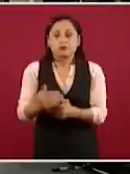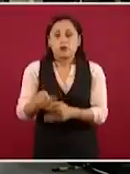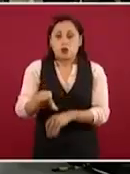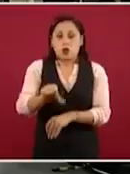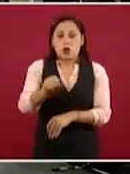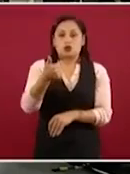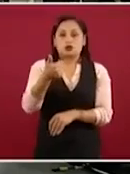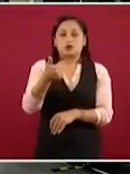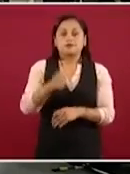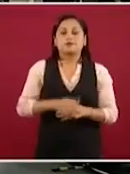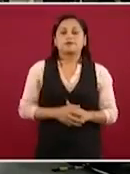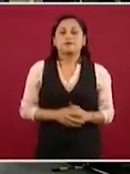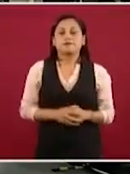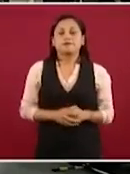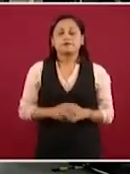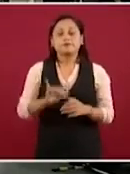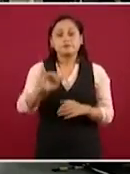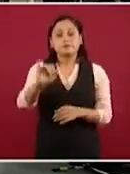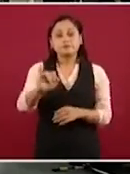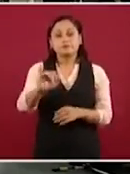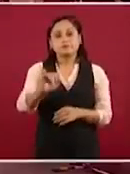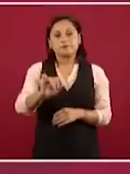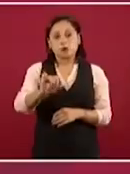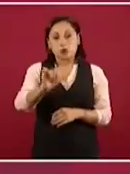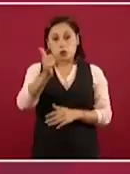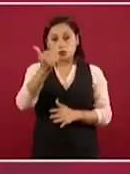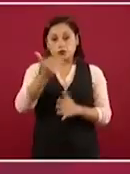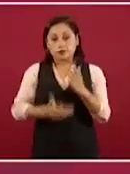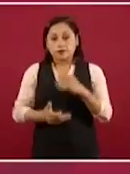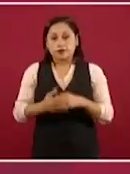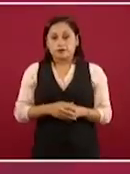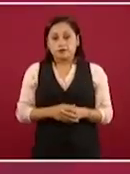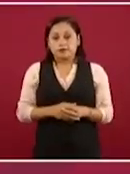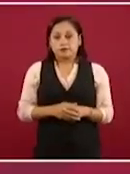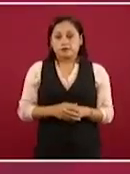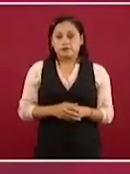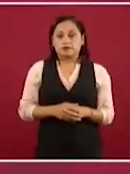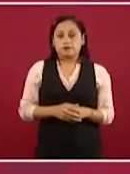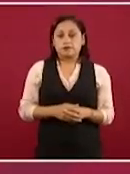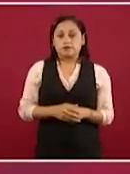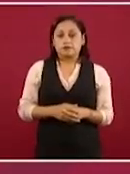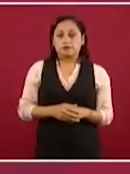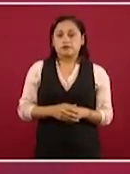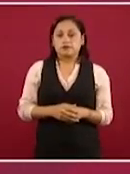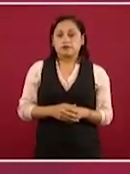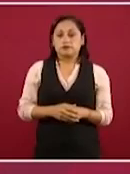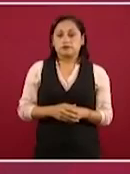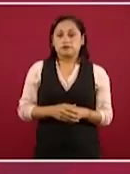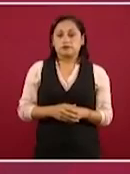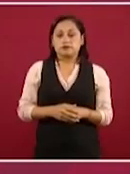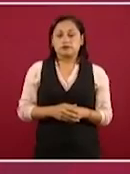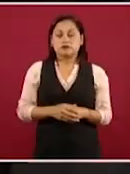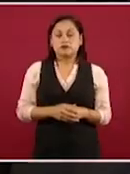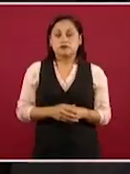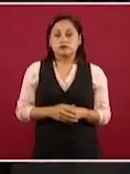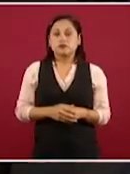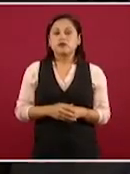11. Sí, les van a entregar ahora cuáles son los 100